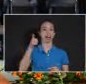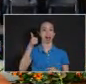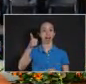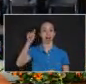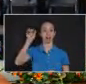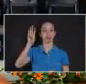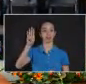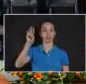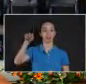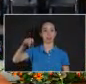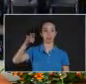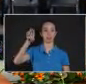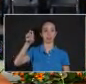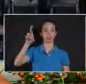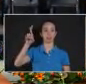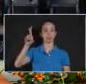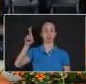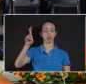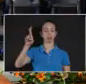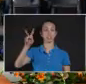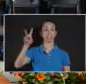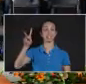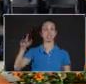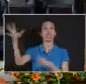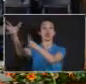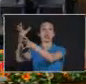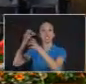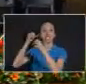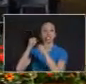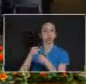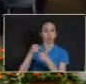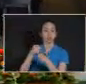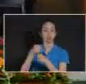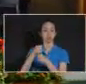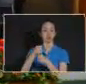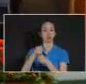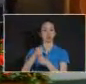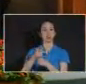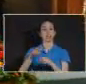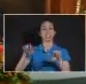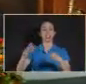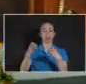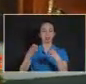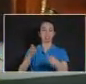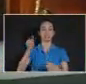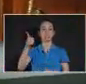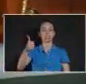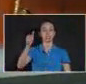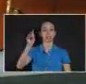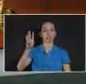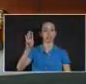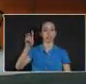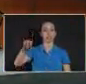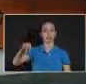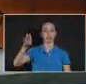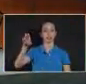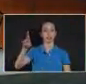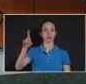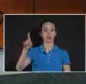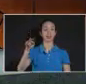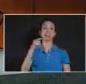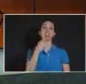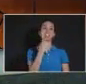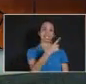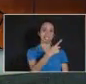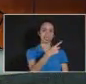Abner. Y lo alcanzó. Entonces Abner le decía a Asael,